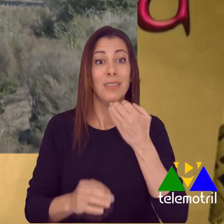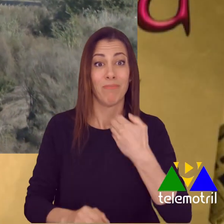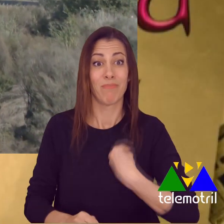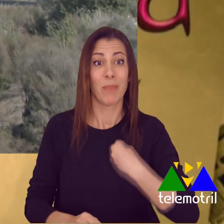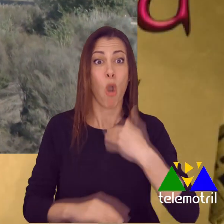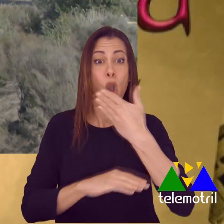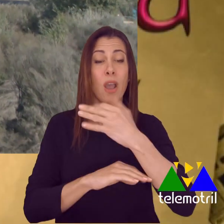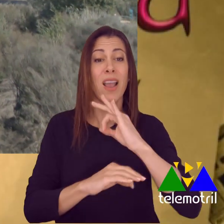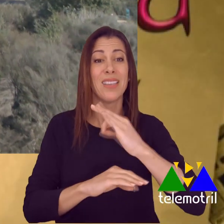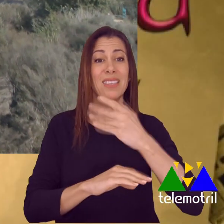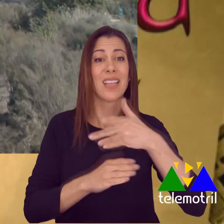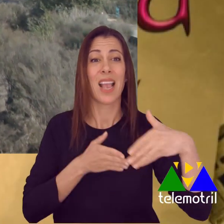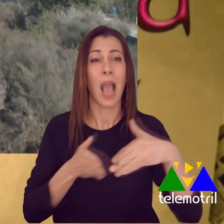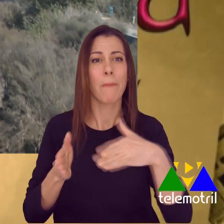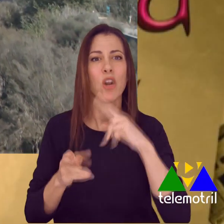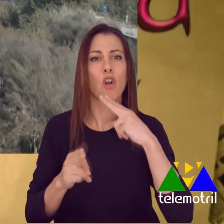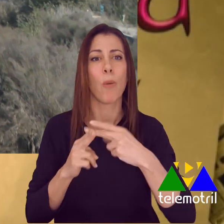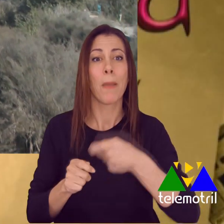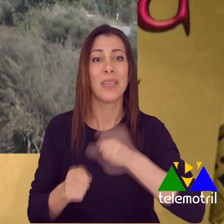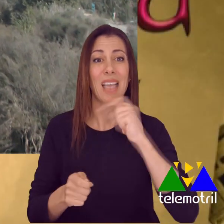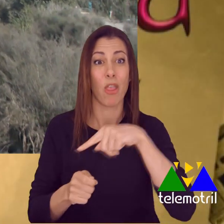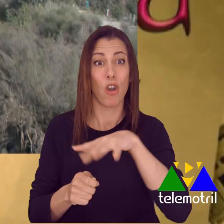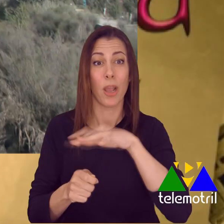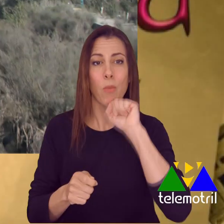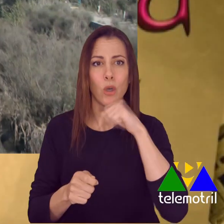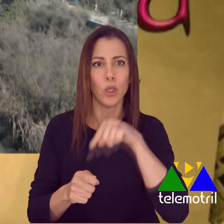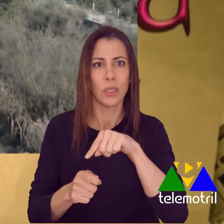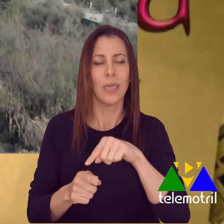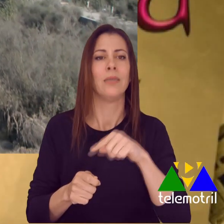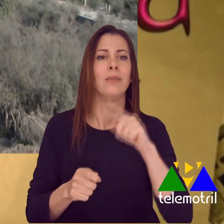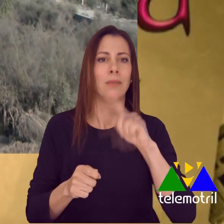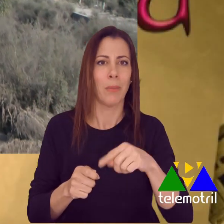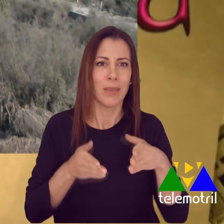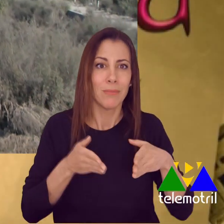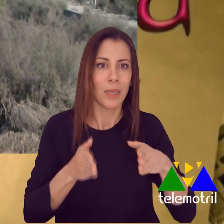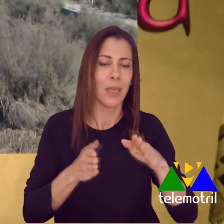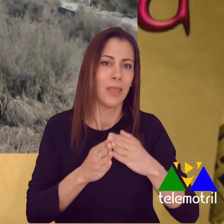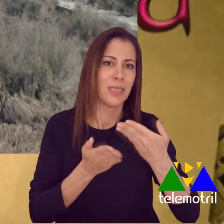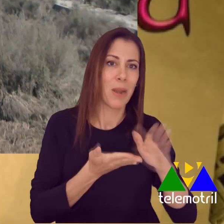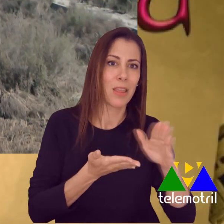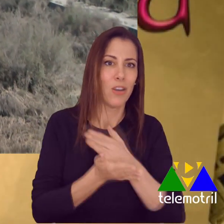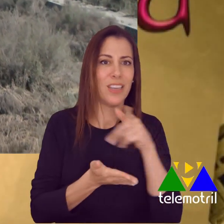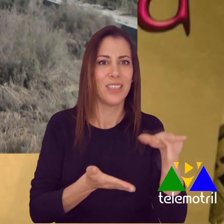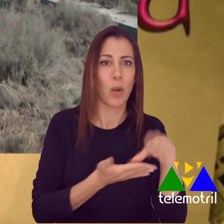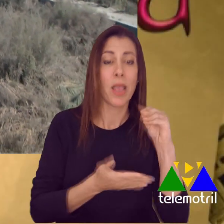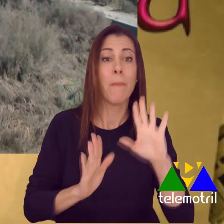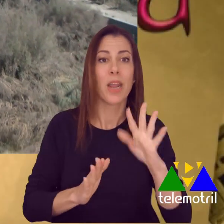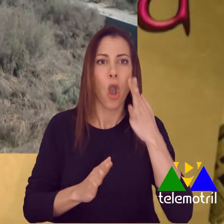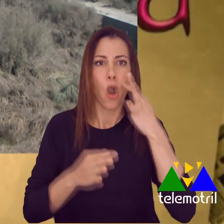camino Pescadores, y toda esta zona formó parte ya del término municipal de Salobreña, pero originariamente era el